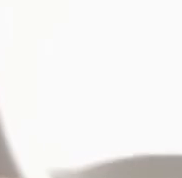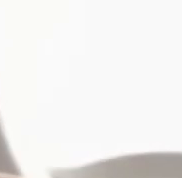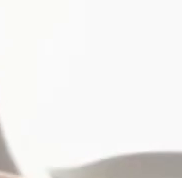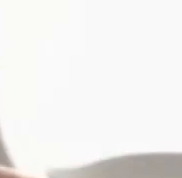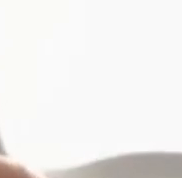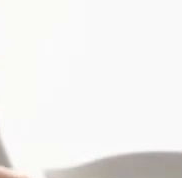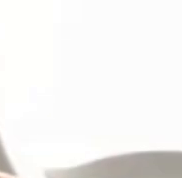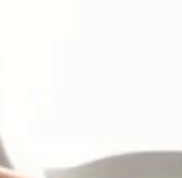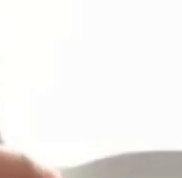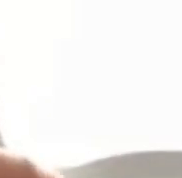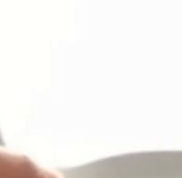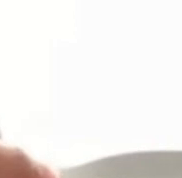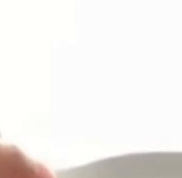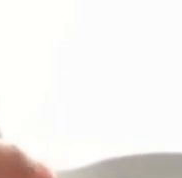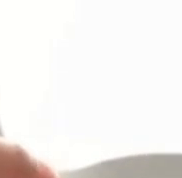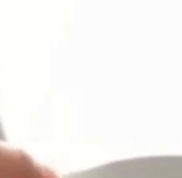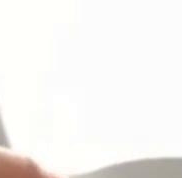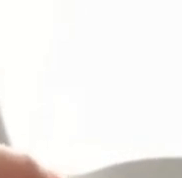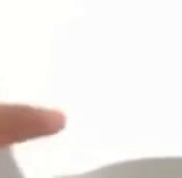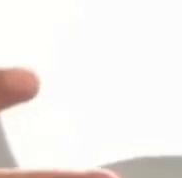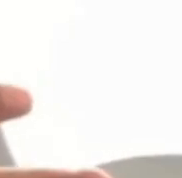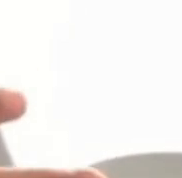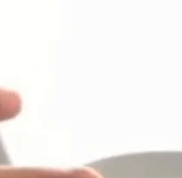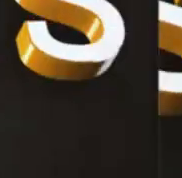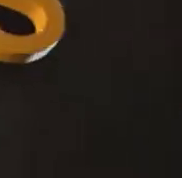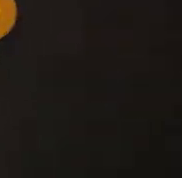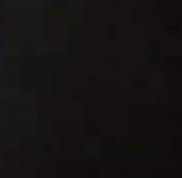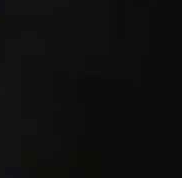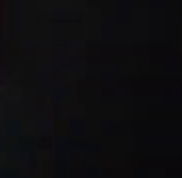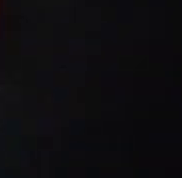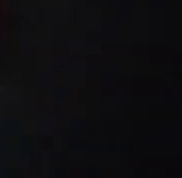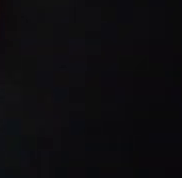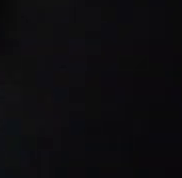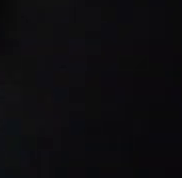Campechaneando en las benditas redes sociales.